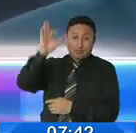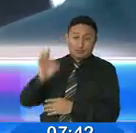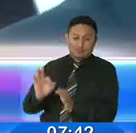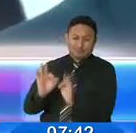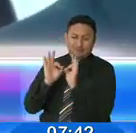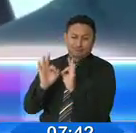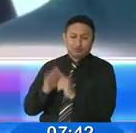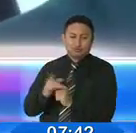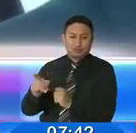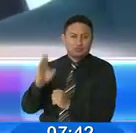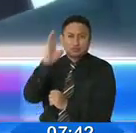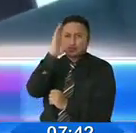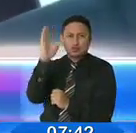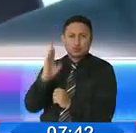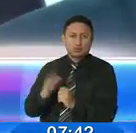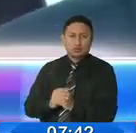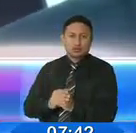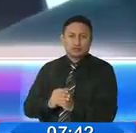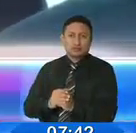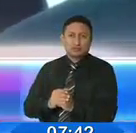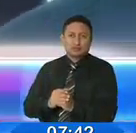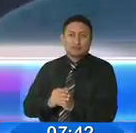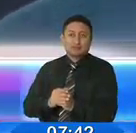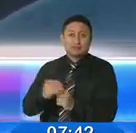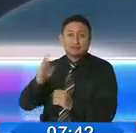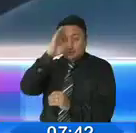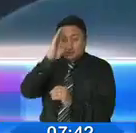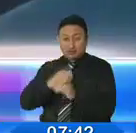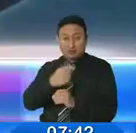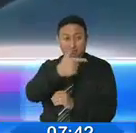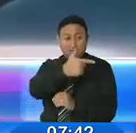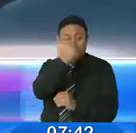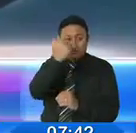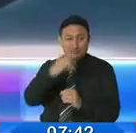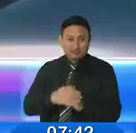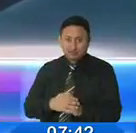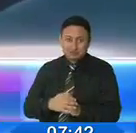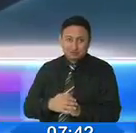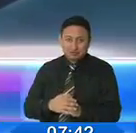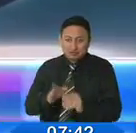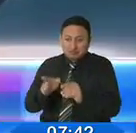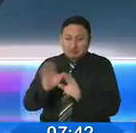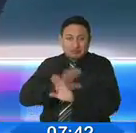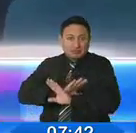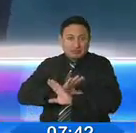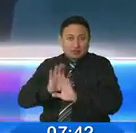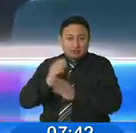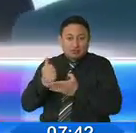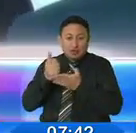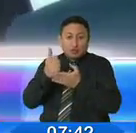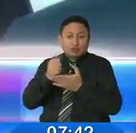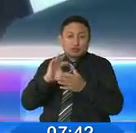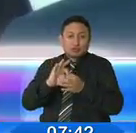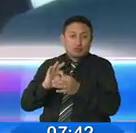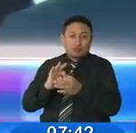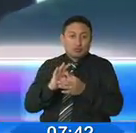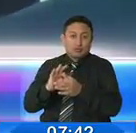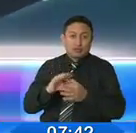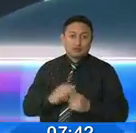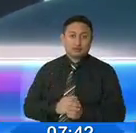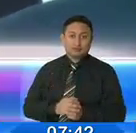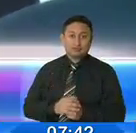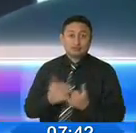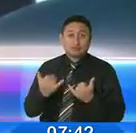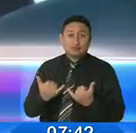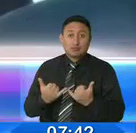fue a quitar la vida a ningún ser humano, sino simplemente a auxiliar a sus compañeros,